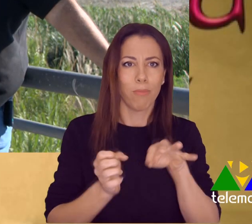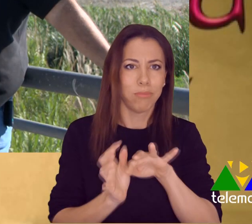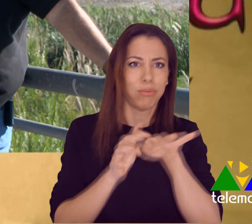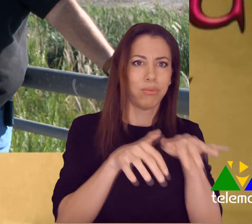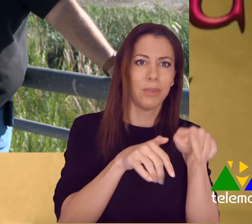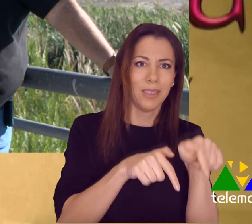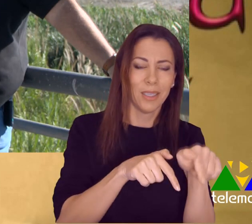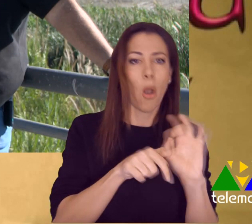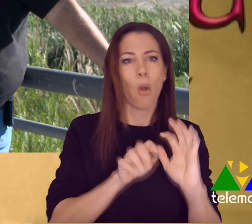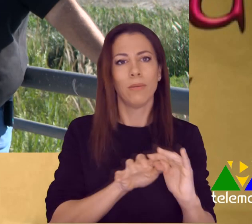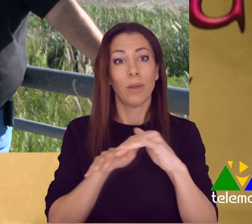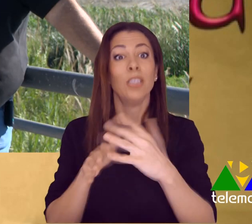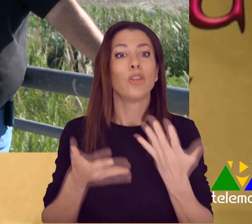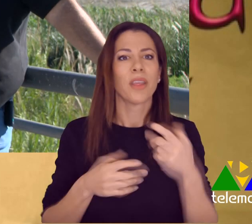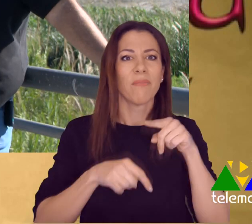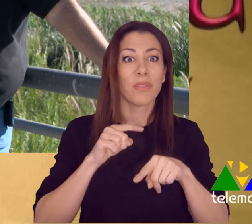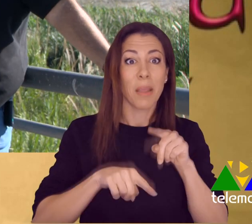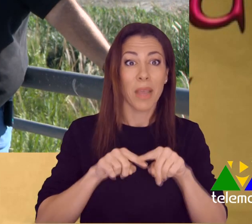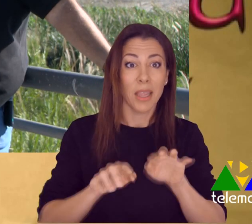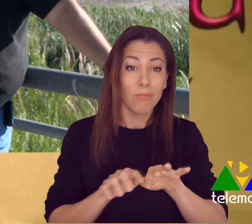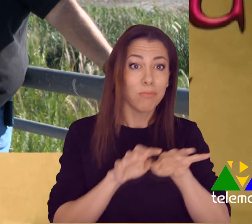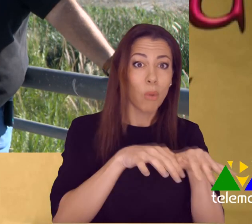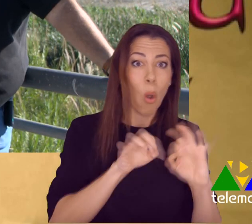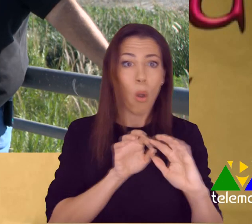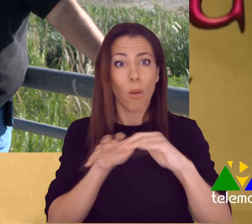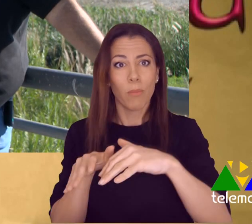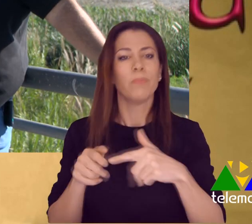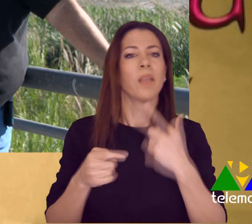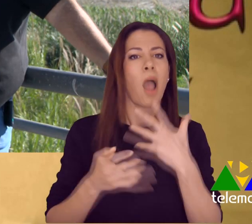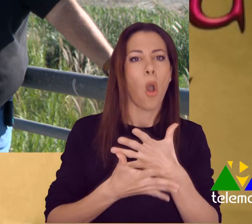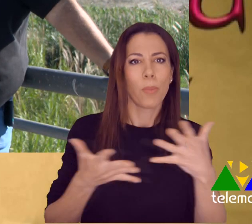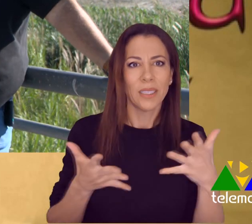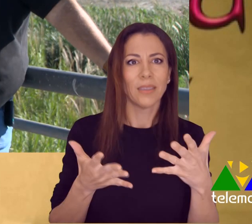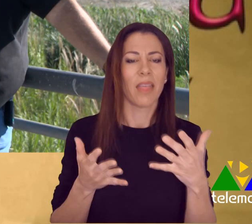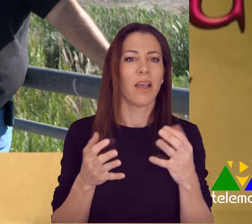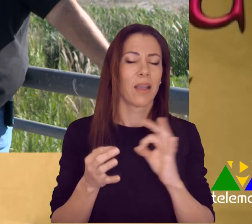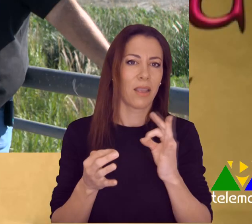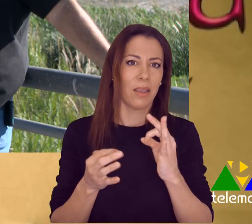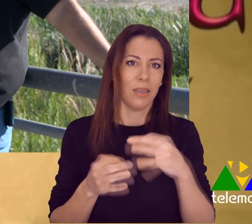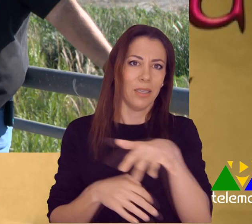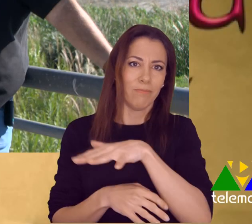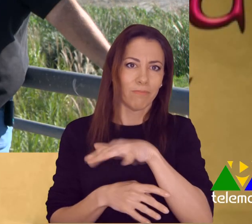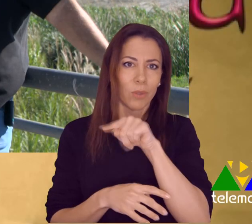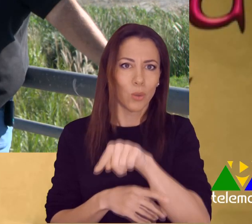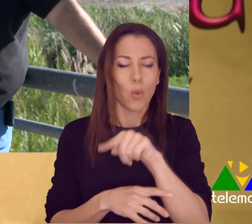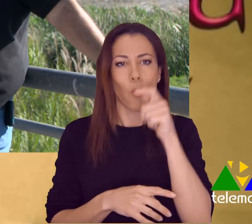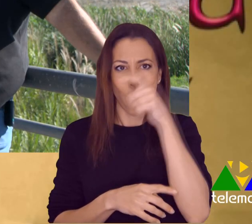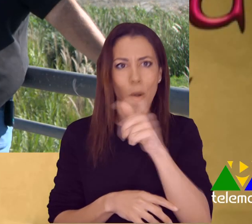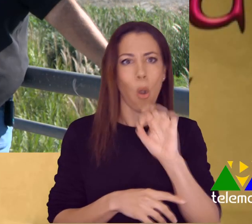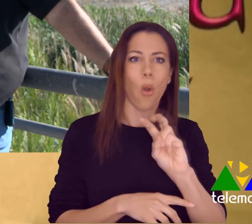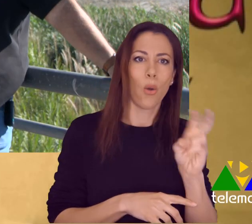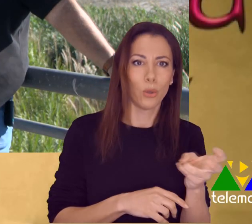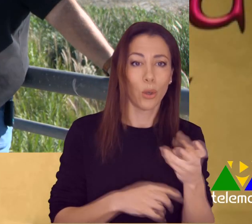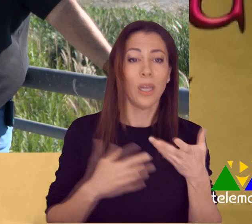para otro, y en función de donde rompiera el río, pues aumentaba el término municipal de un pueblo o del